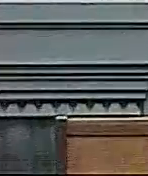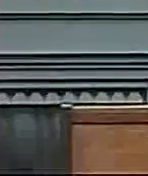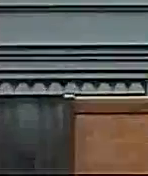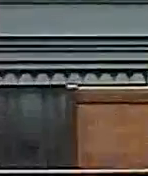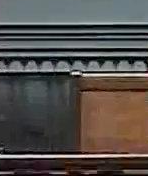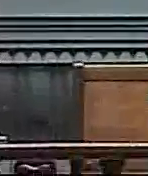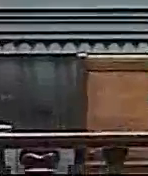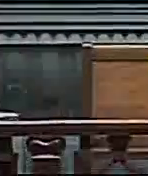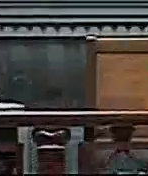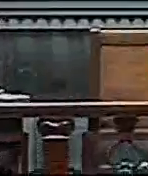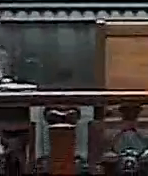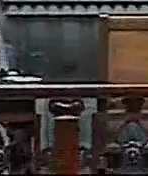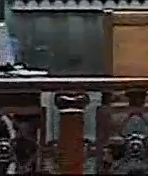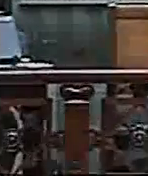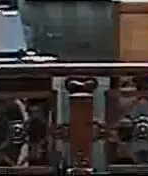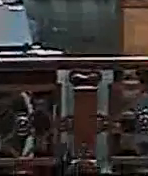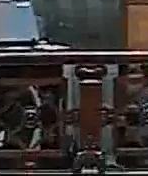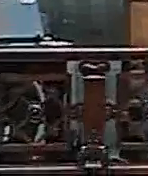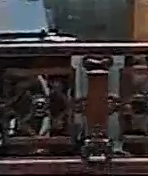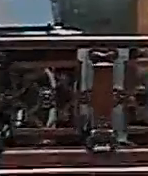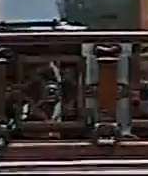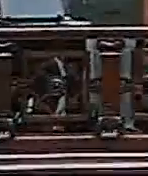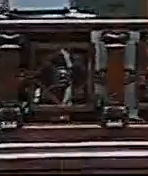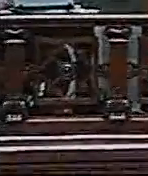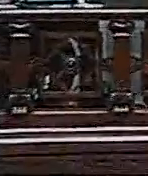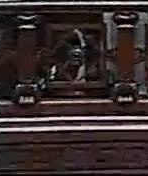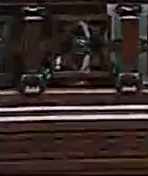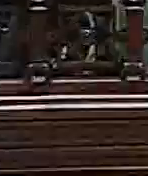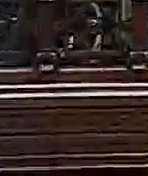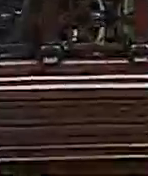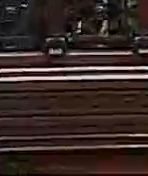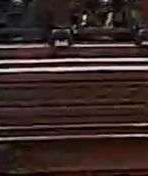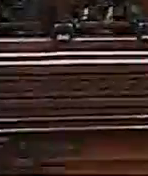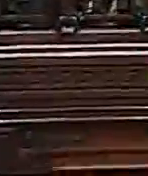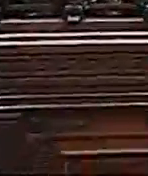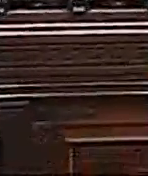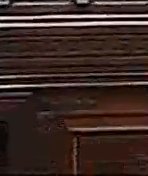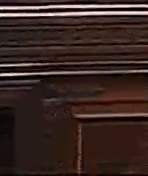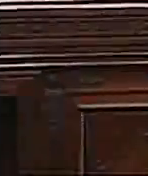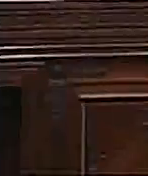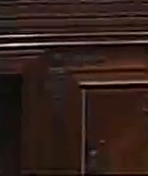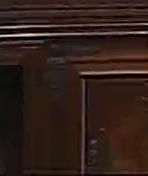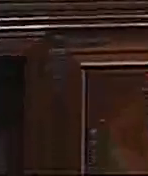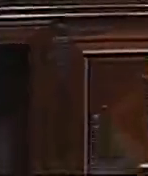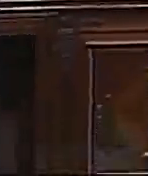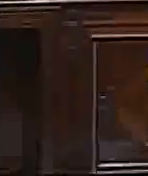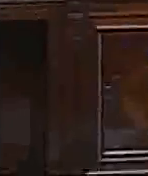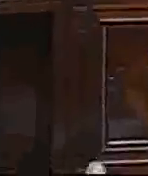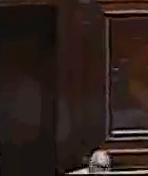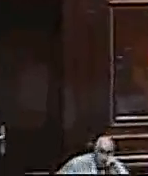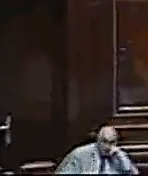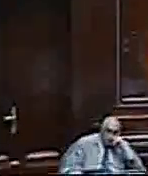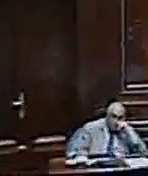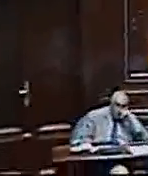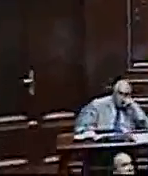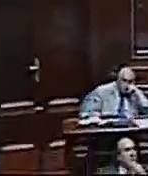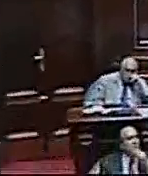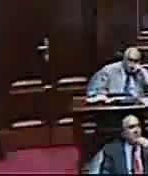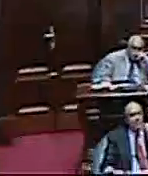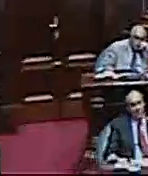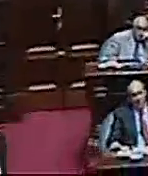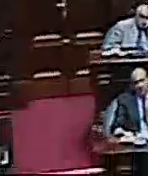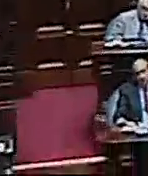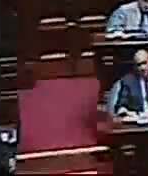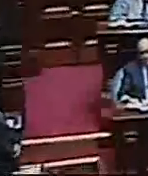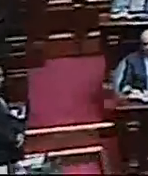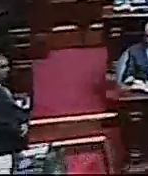reprochó al Poder Ejecutivo, a los ministros Pintado y Lorenzo, que no, de alguna manera, informaron